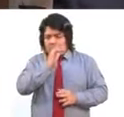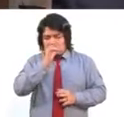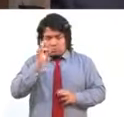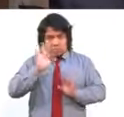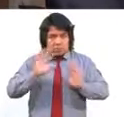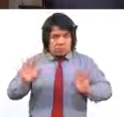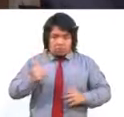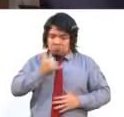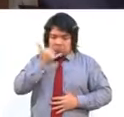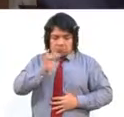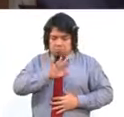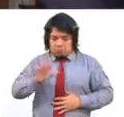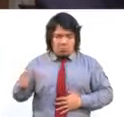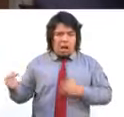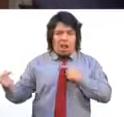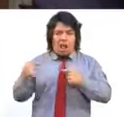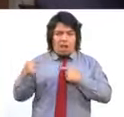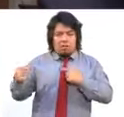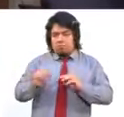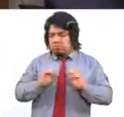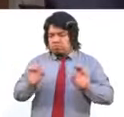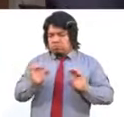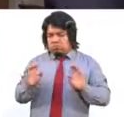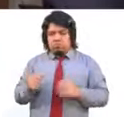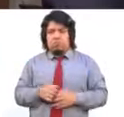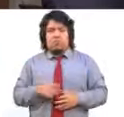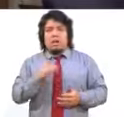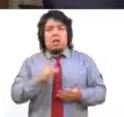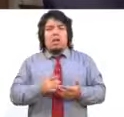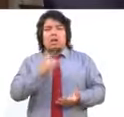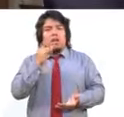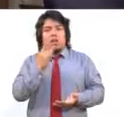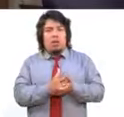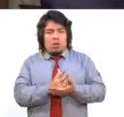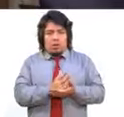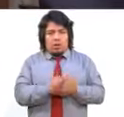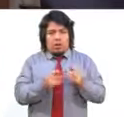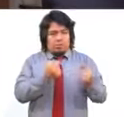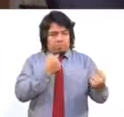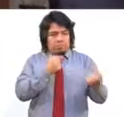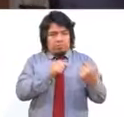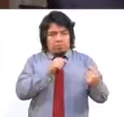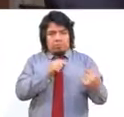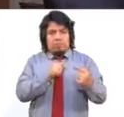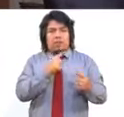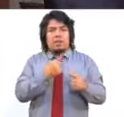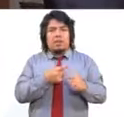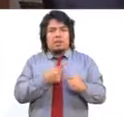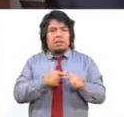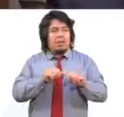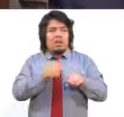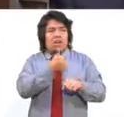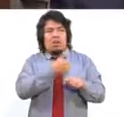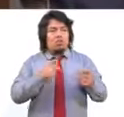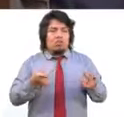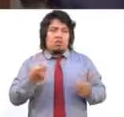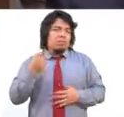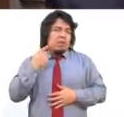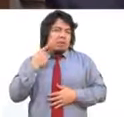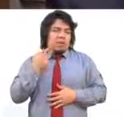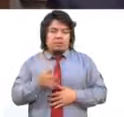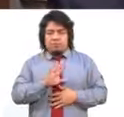voy a entrar en debate con él. No creo que a los únicos que les damos armas cuando entramos en debates internos, pues es a los adversarios. Muy bien, muchas